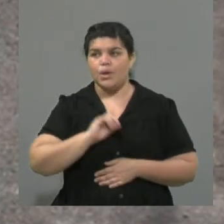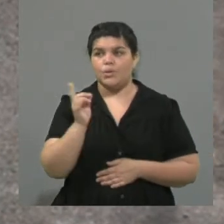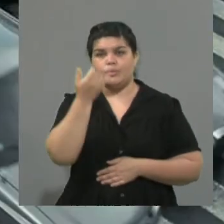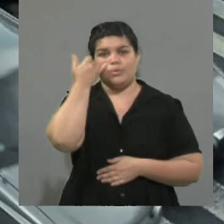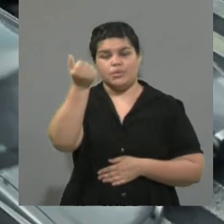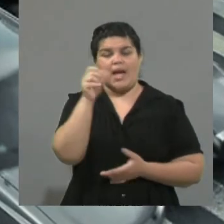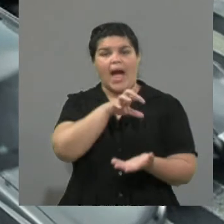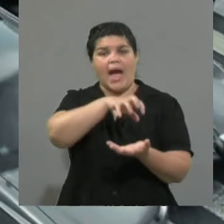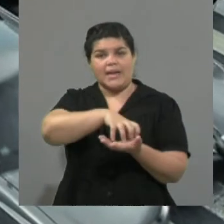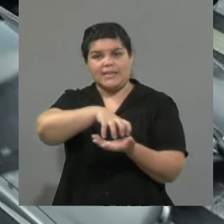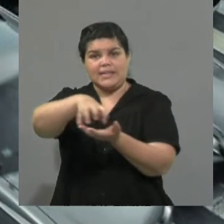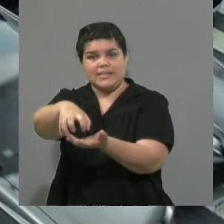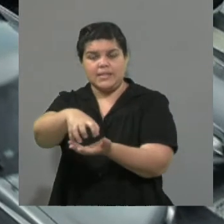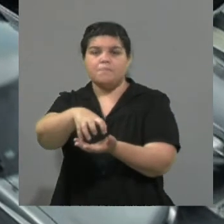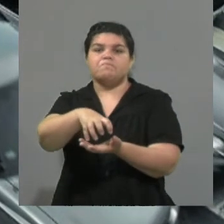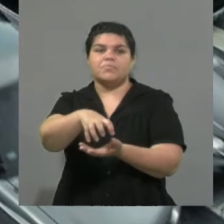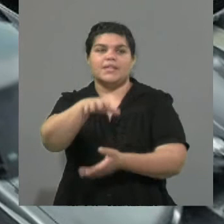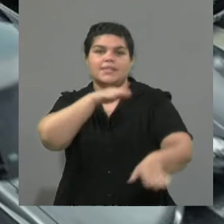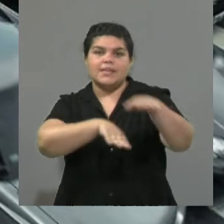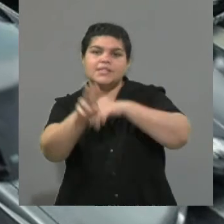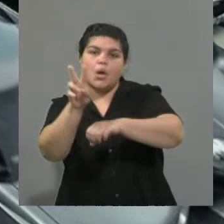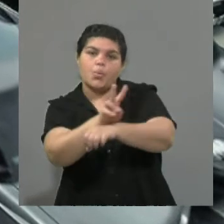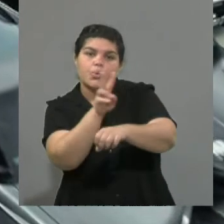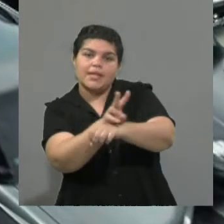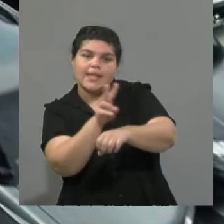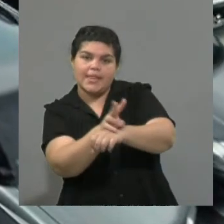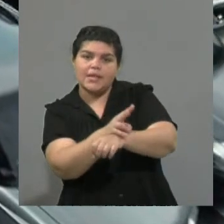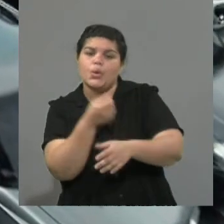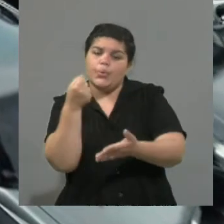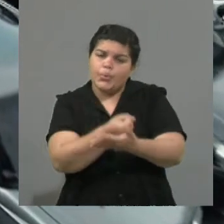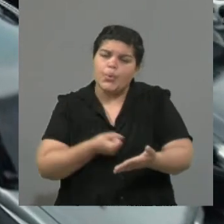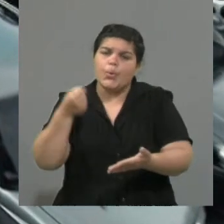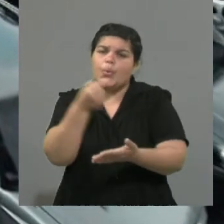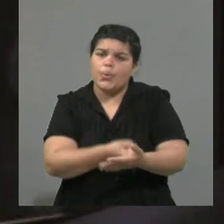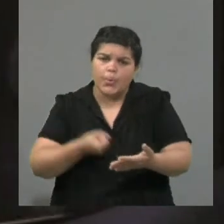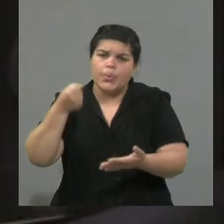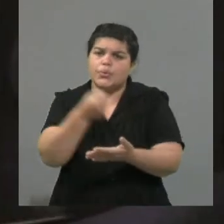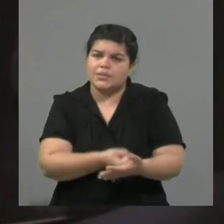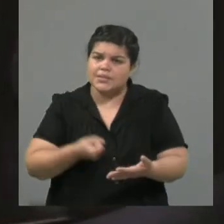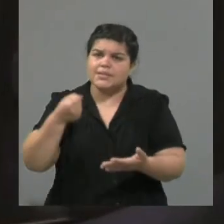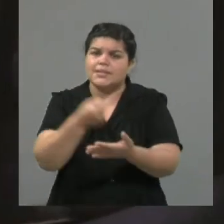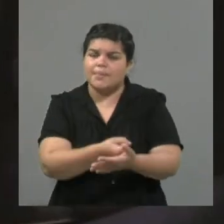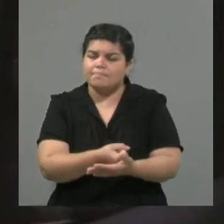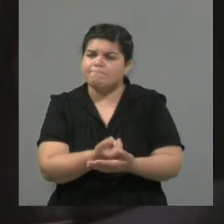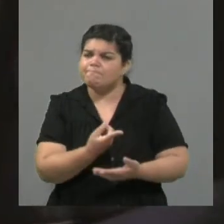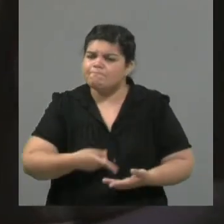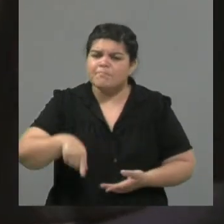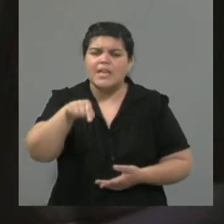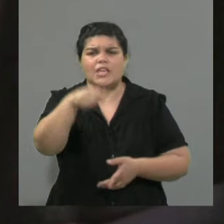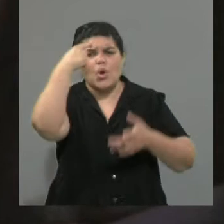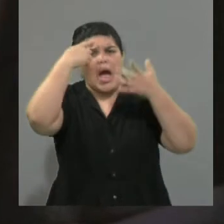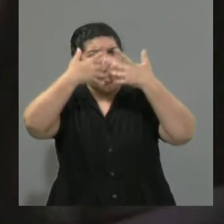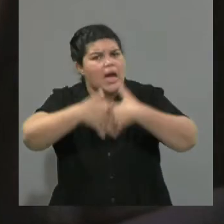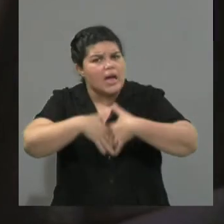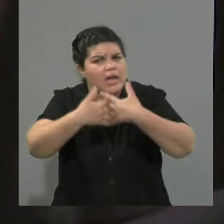Vial que hace un gran esfuerzo, pero no ha ingresado todavía a repensar cómo hacemos los